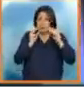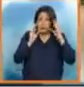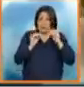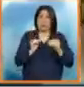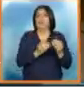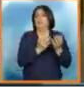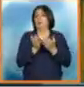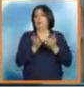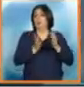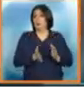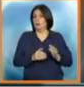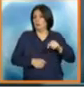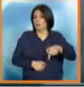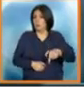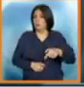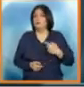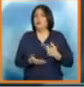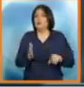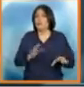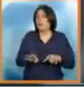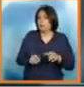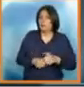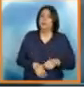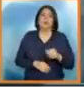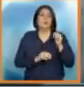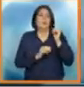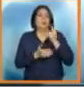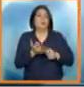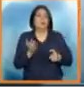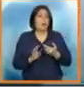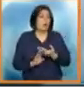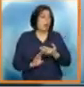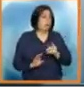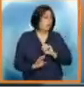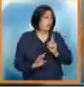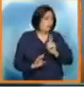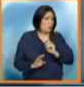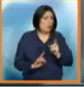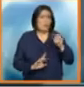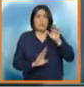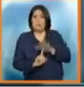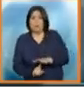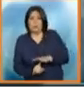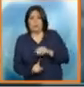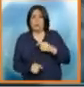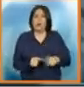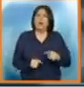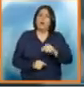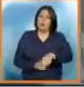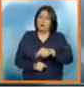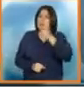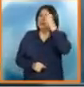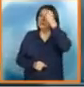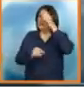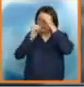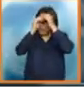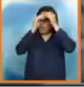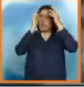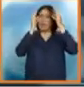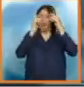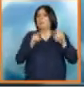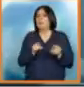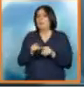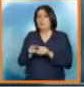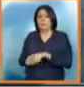alumnos. En este caso, realizamos lo que viene a ser las campañas anti-bullying, ¿no? Y lo que viene a ser concientización, pero también viene la